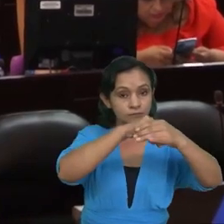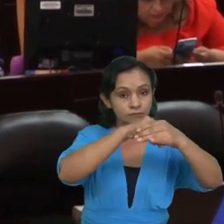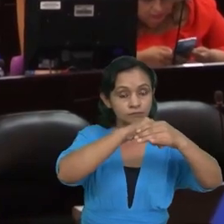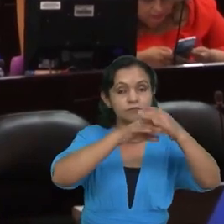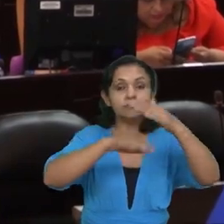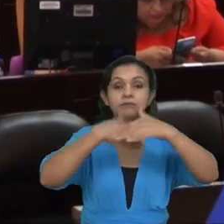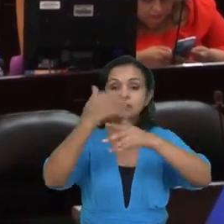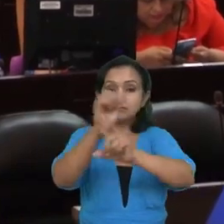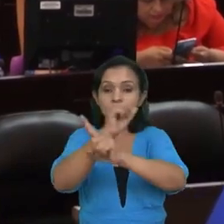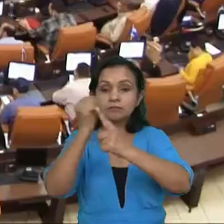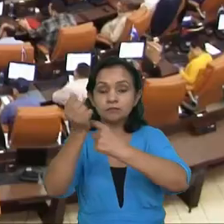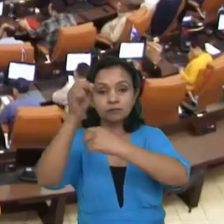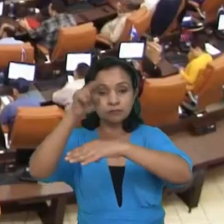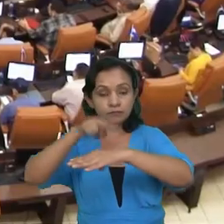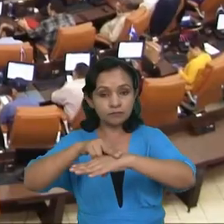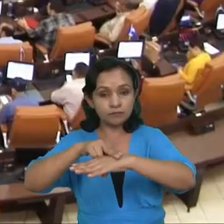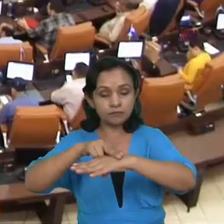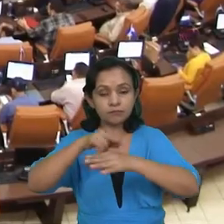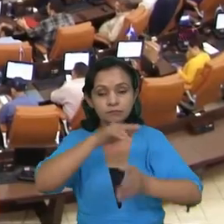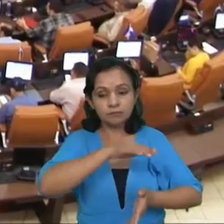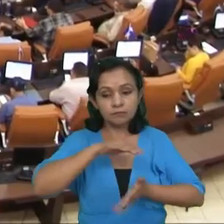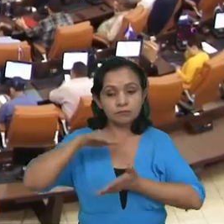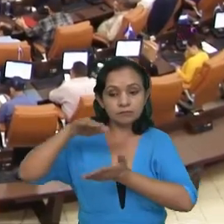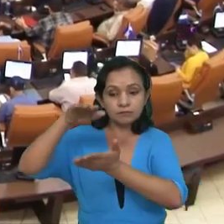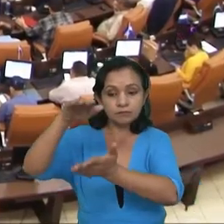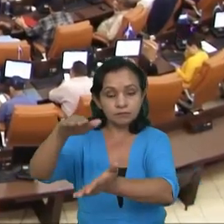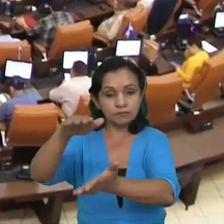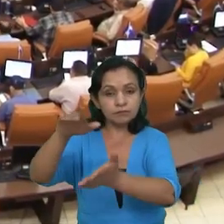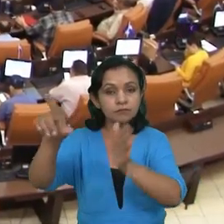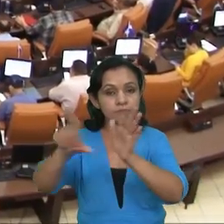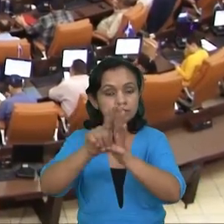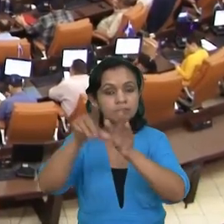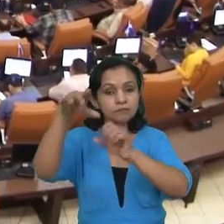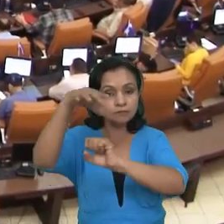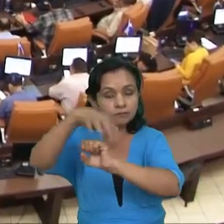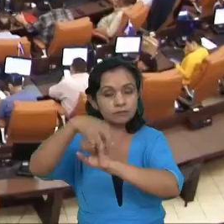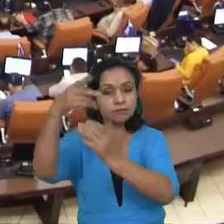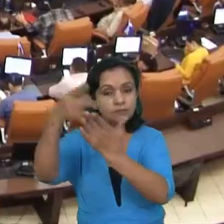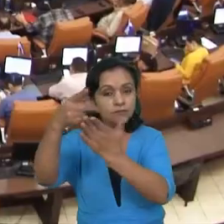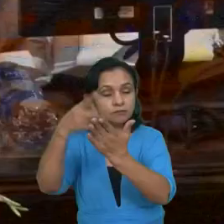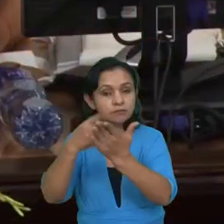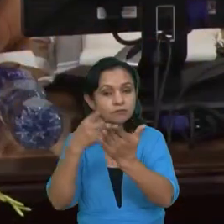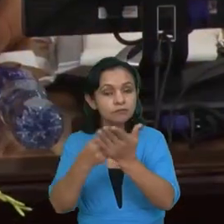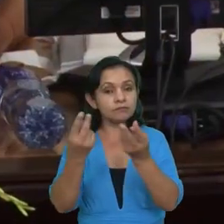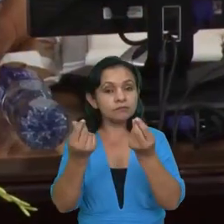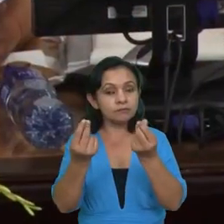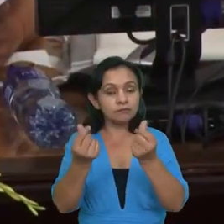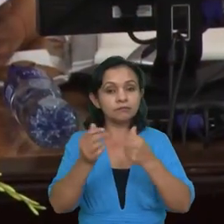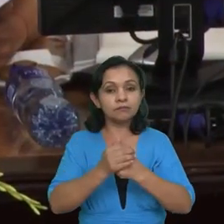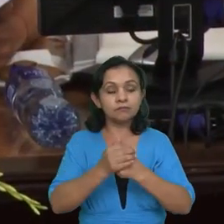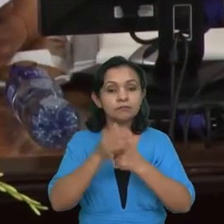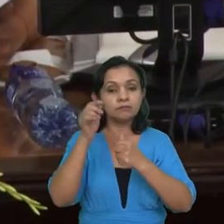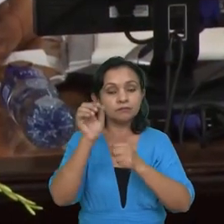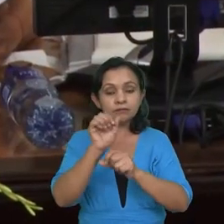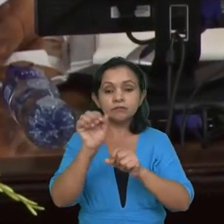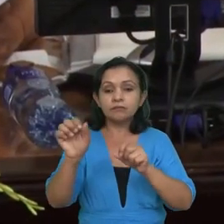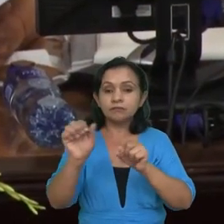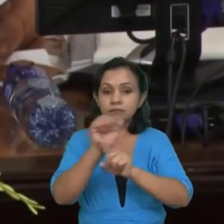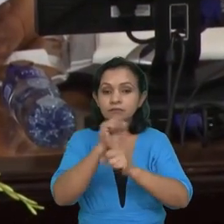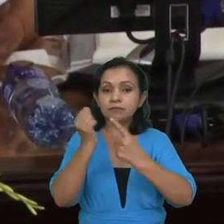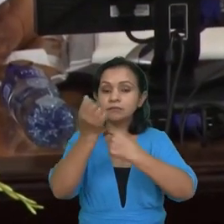el plenario de la asamblea nacional remitiera dicha iniciativa de ley a la comisión de producción economía y presupuesto del legislativo nacional